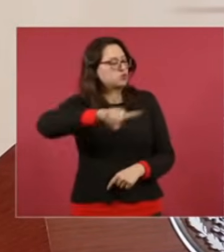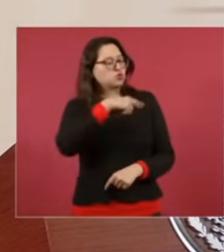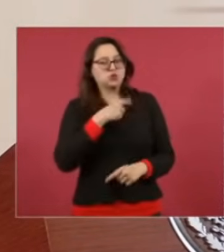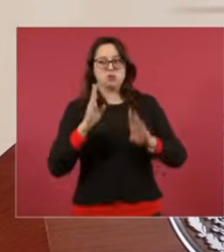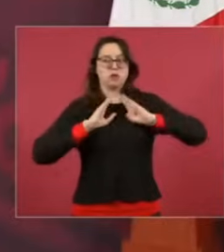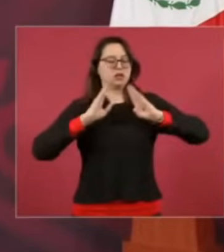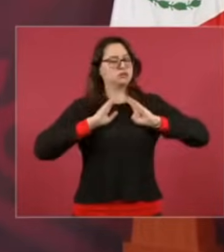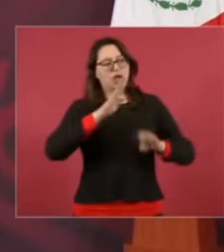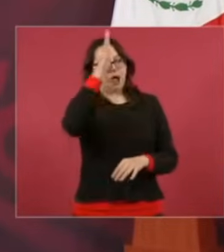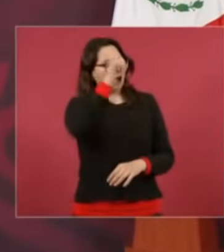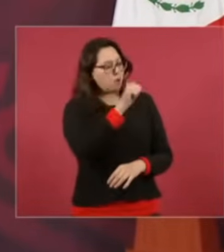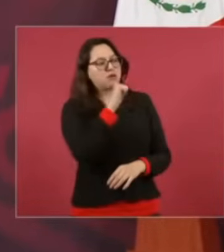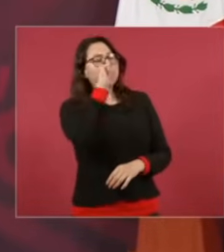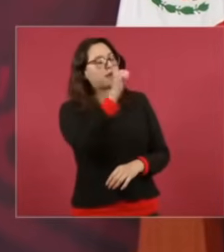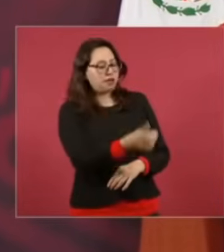Y luego me enteré